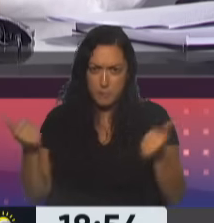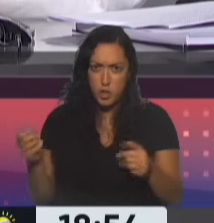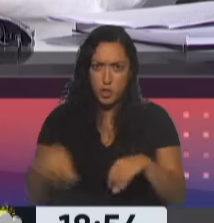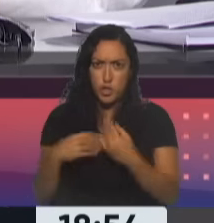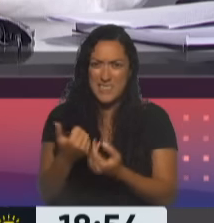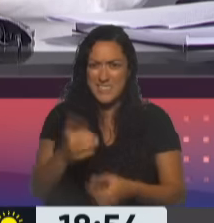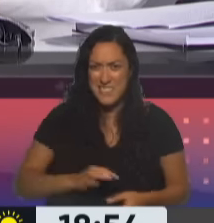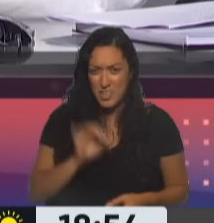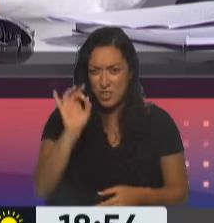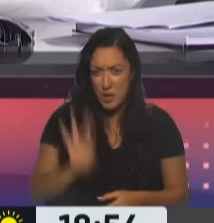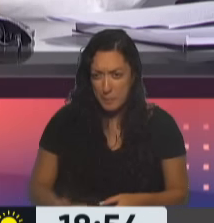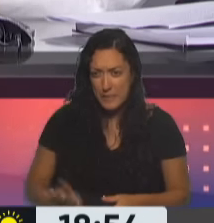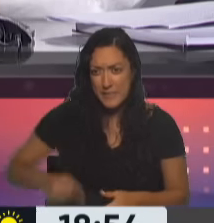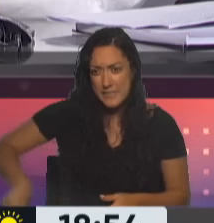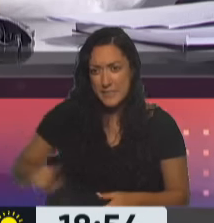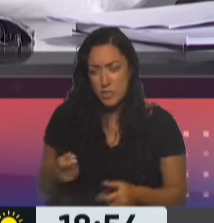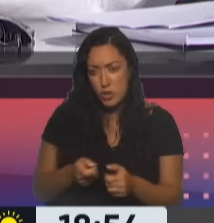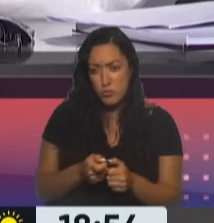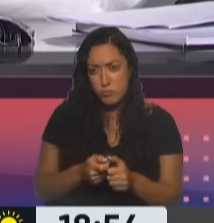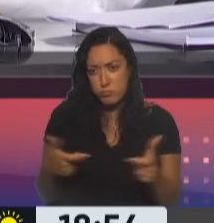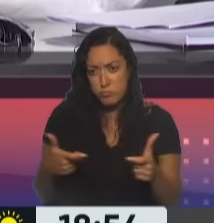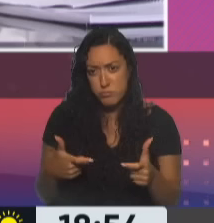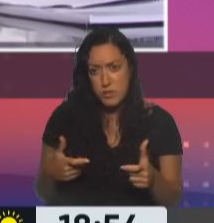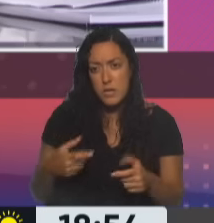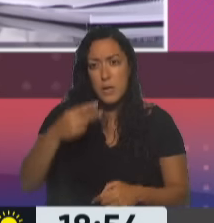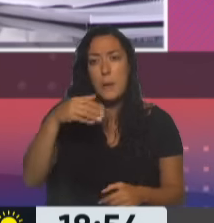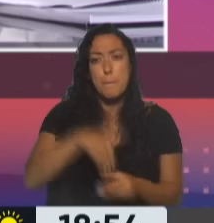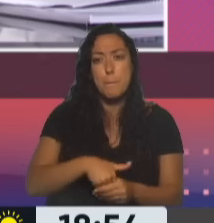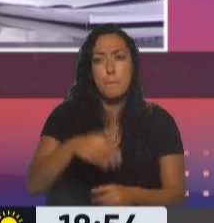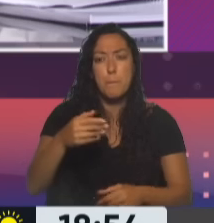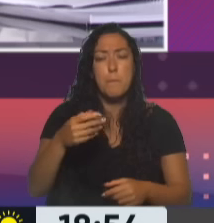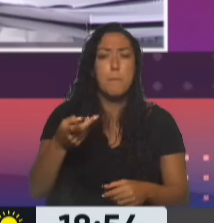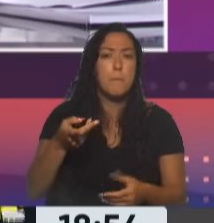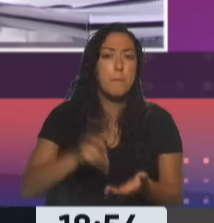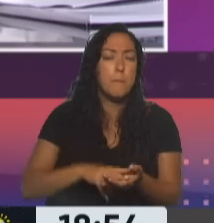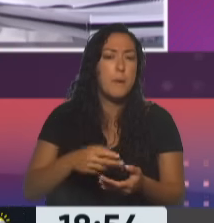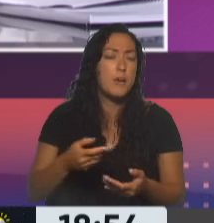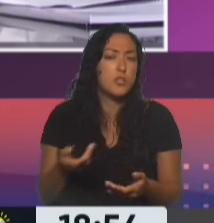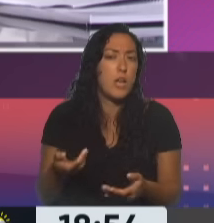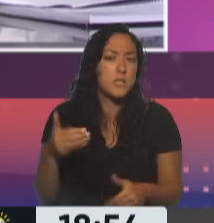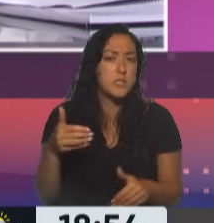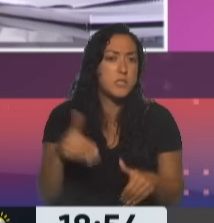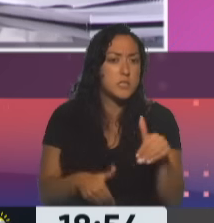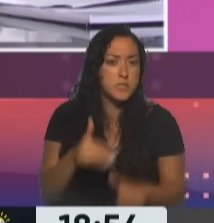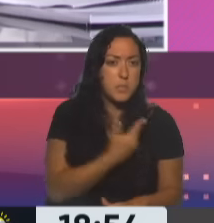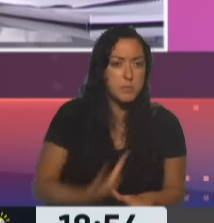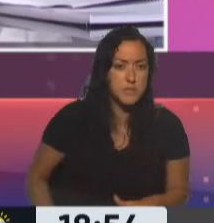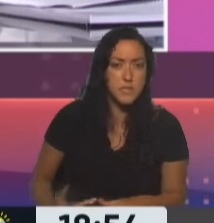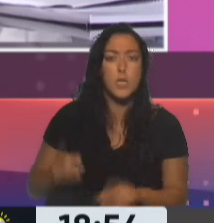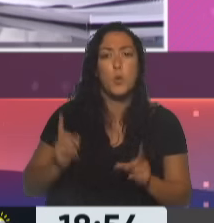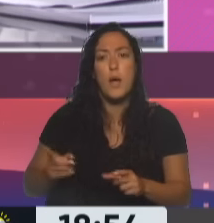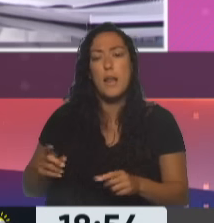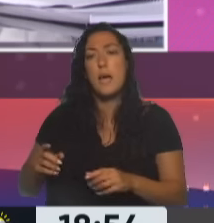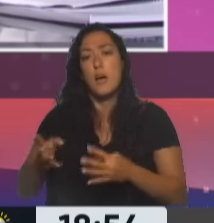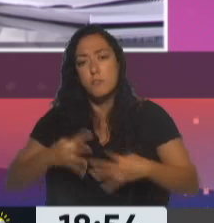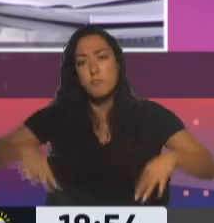años solamente lograron entrar a un balotaje presidencial y además de tener, si bien no llega a la mayoría de las bancas en